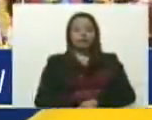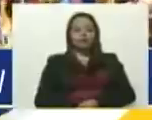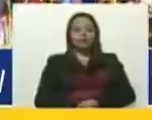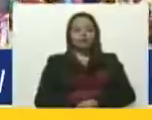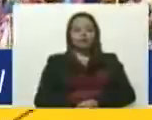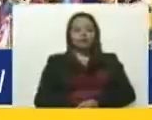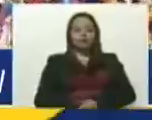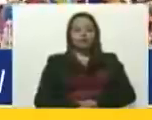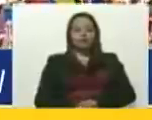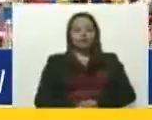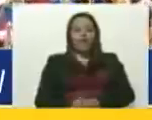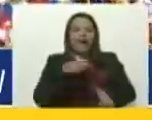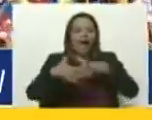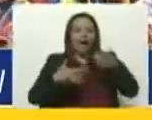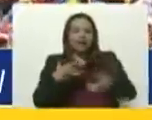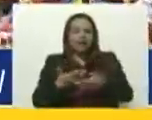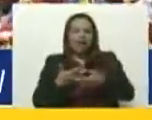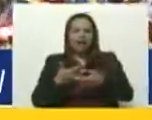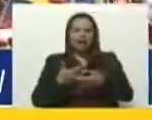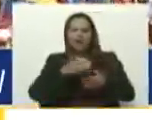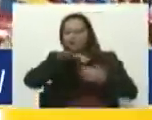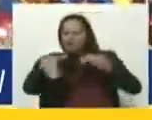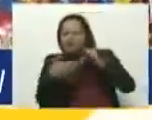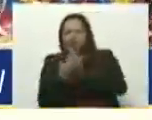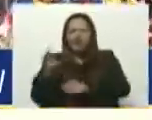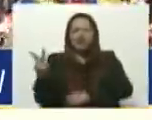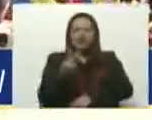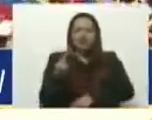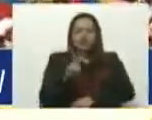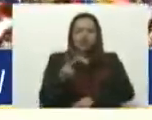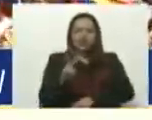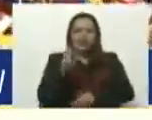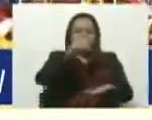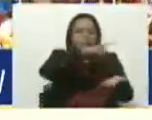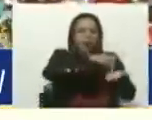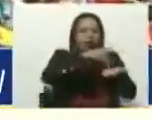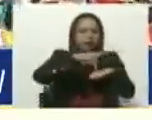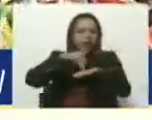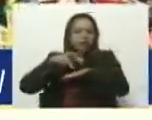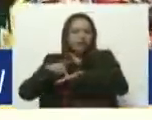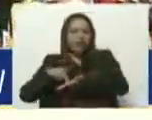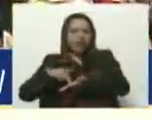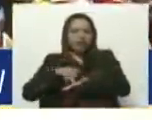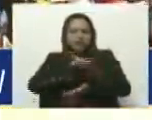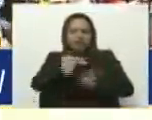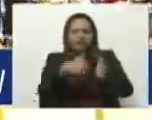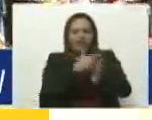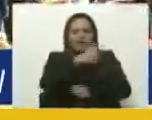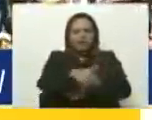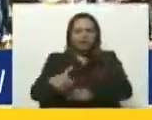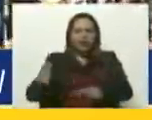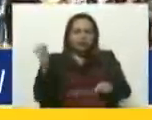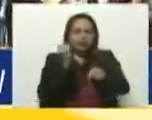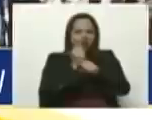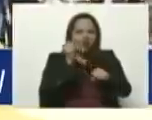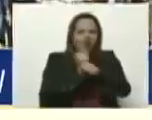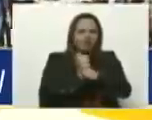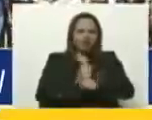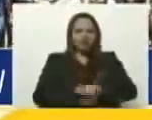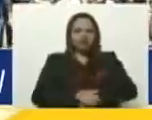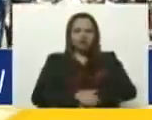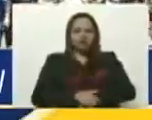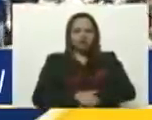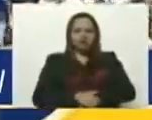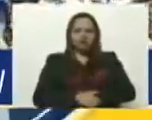a actividades por toda venezuela presencia de la clase trabajadora el